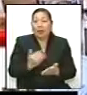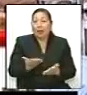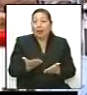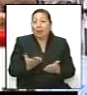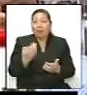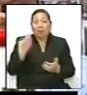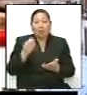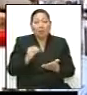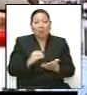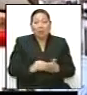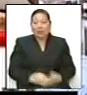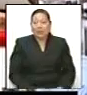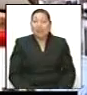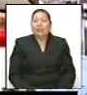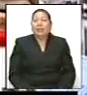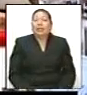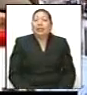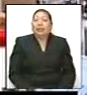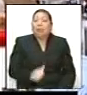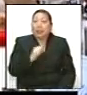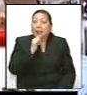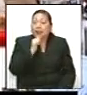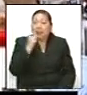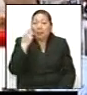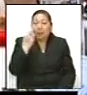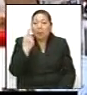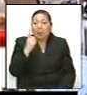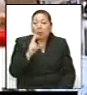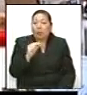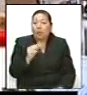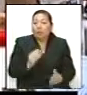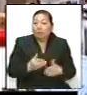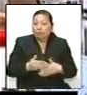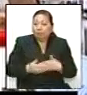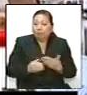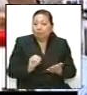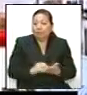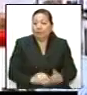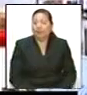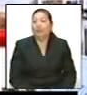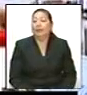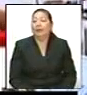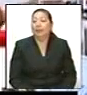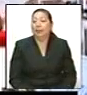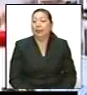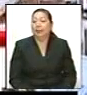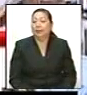alternativas para tomarse. Lo que falta es la decisión política por dónde vamos de una vez. Y